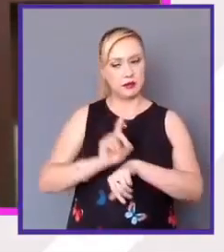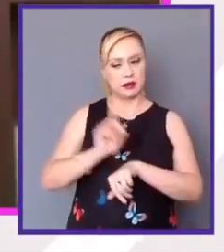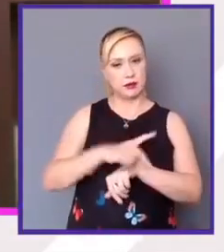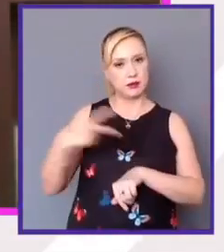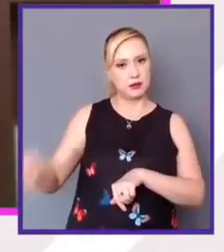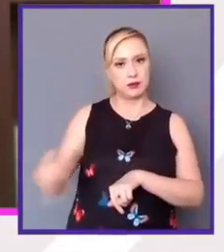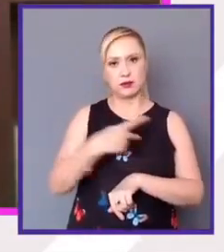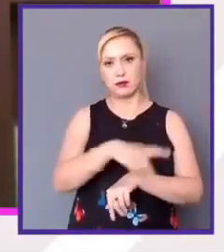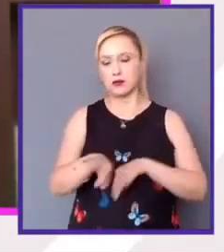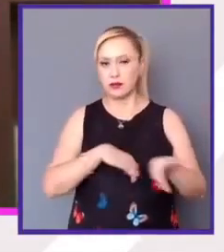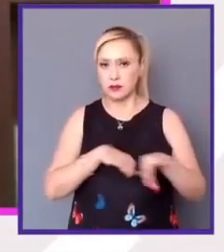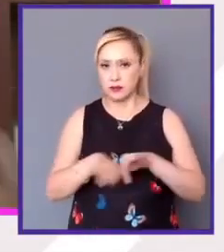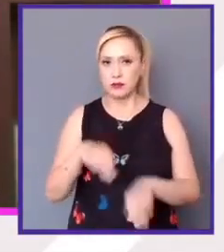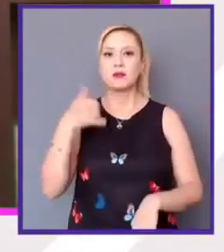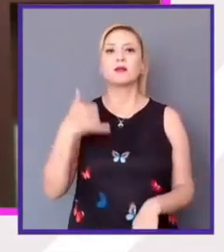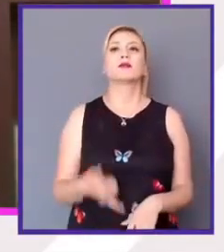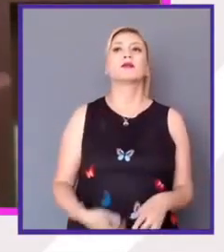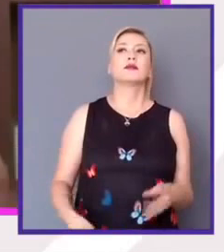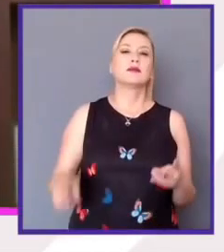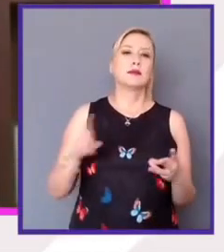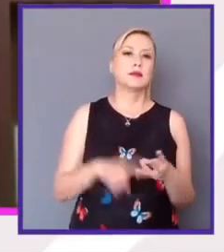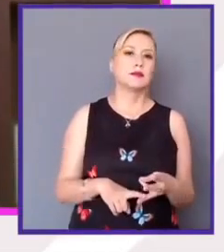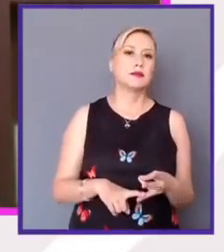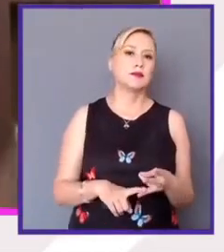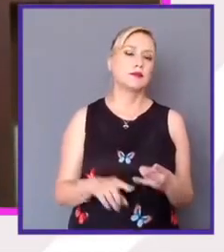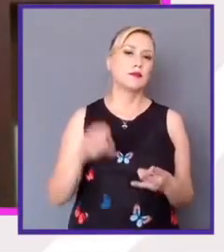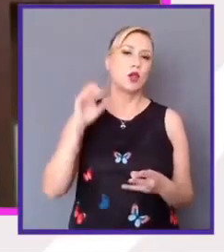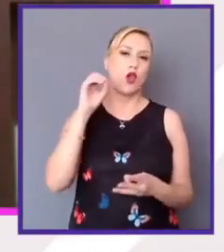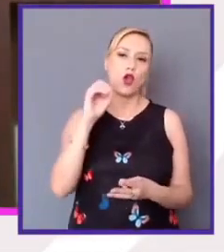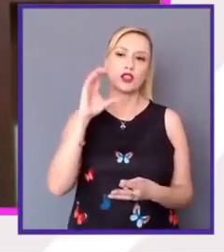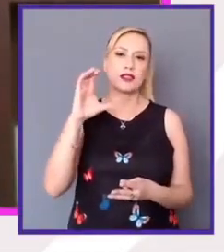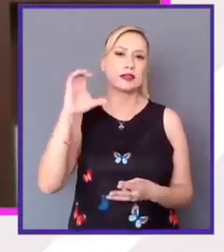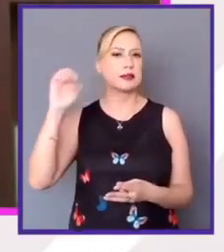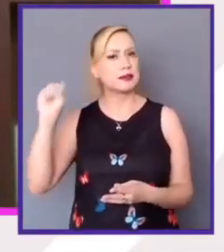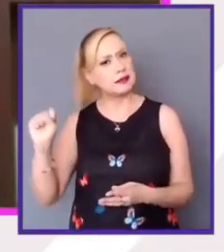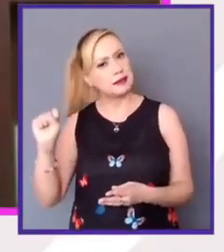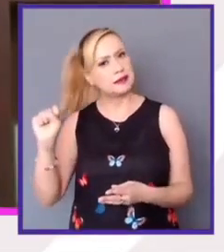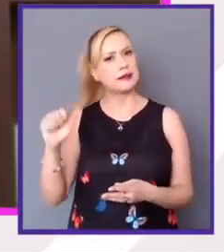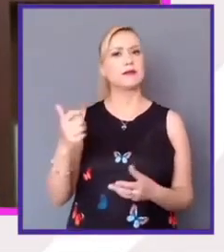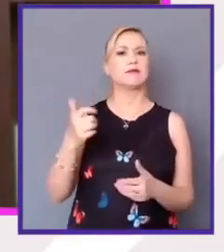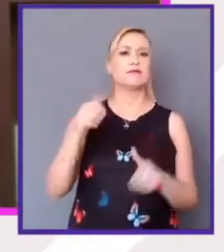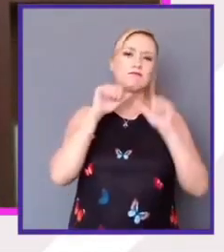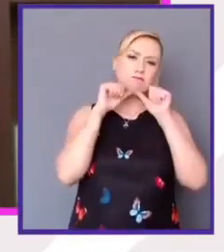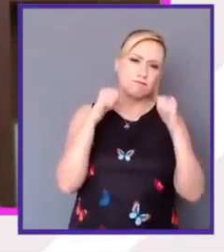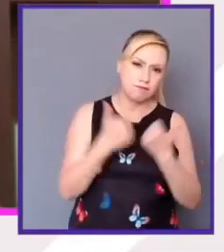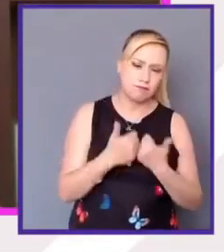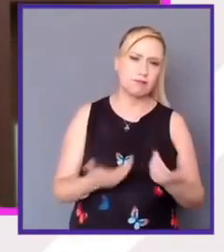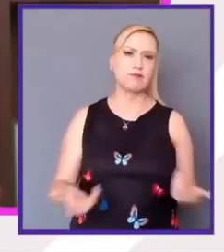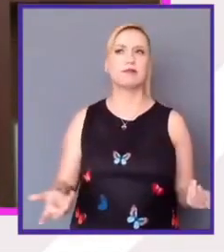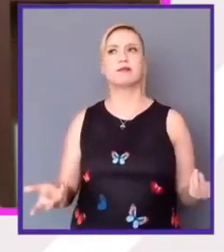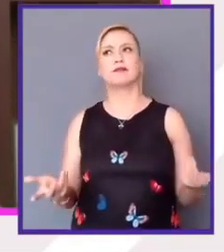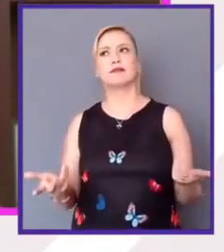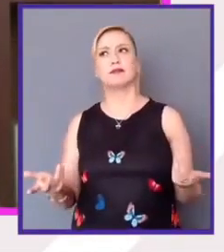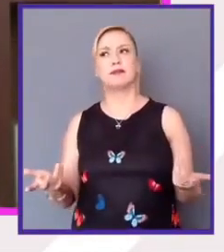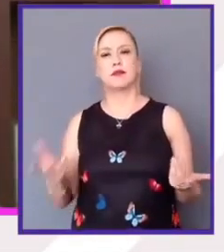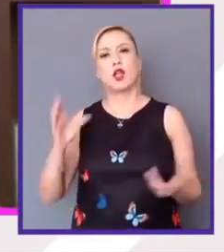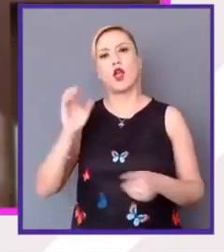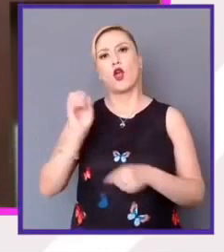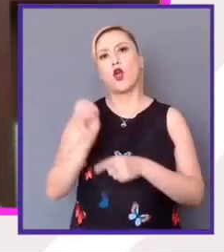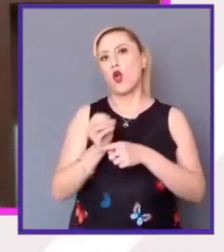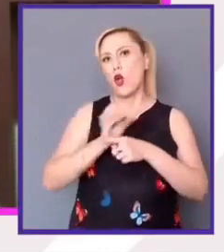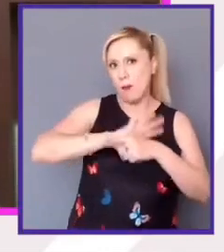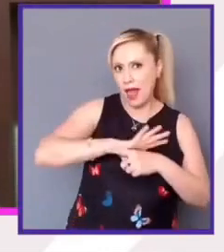Obviamente el trabajo con OSCs, también compartir buenas prácticas con organismos como COPRED,